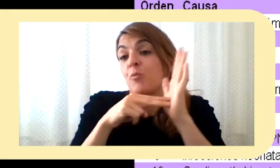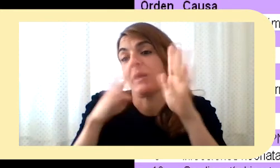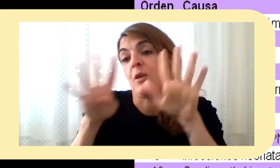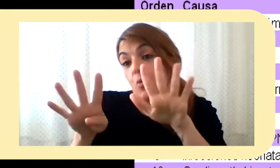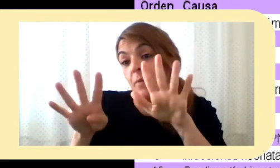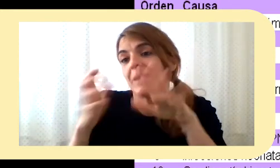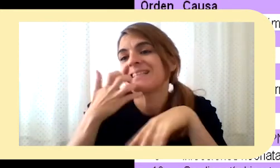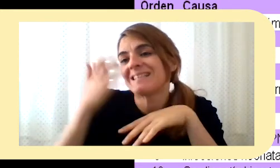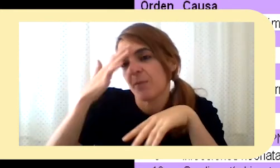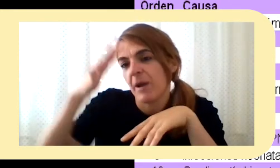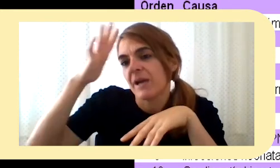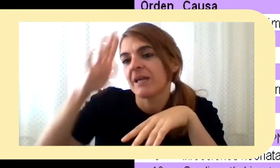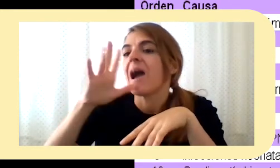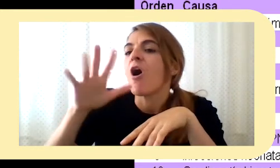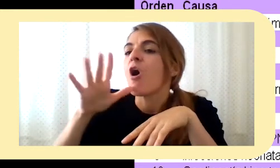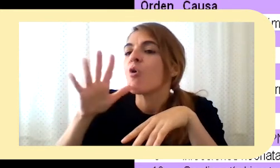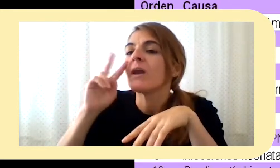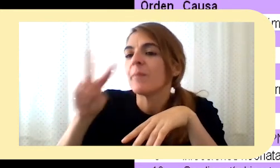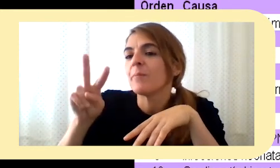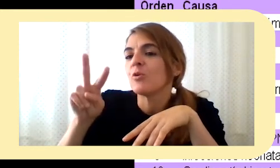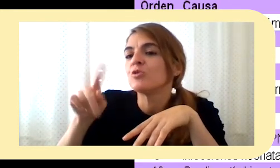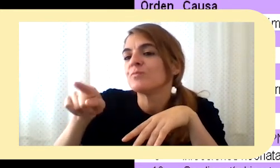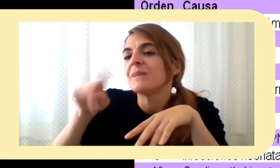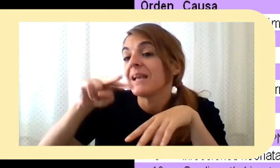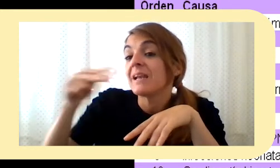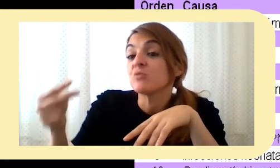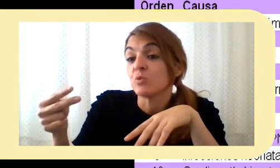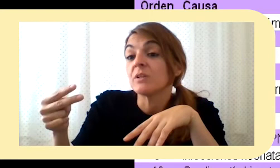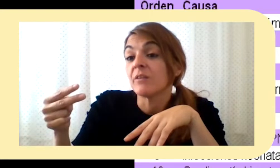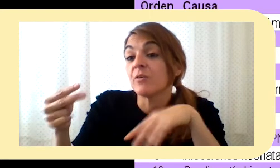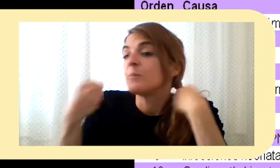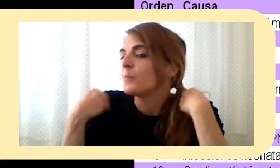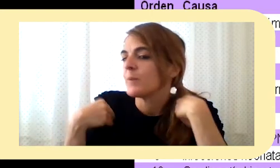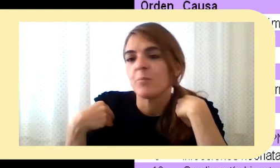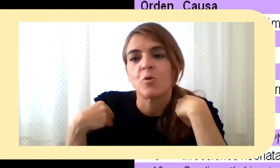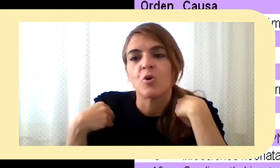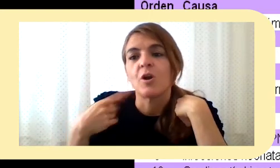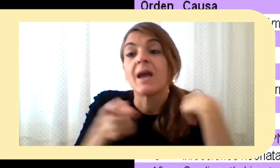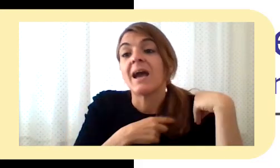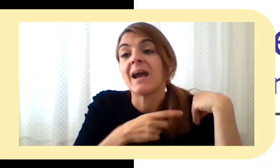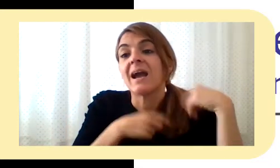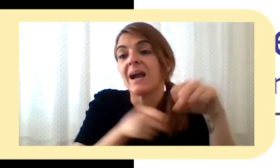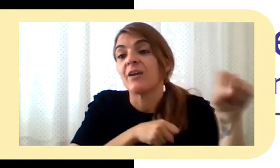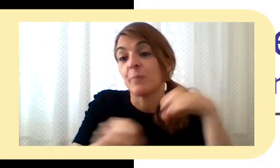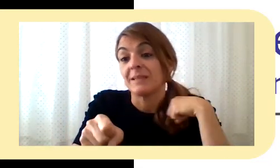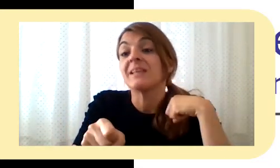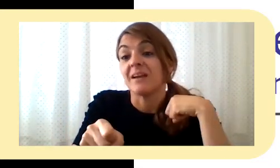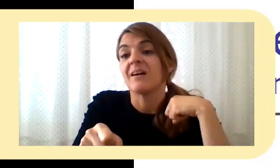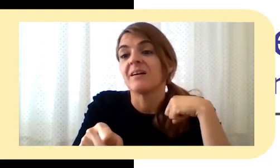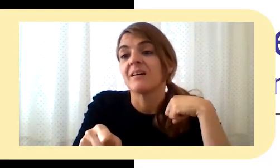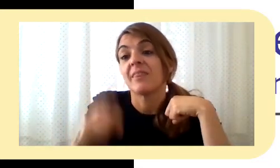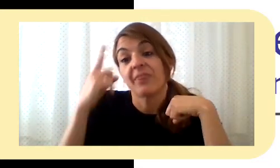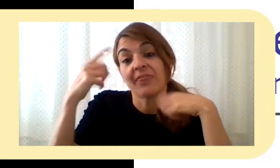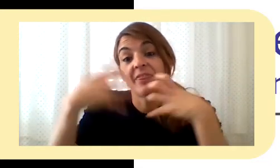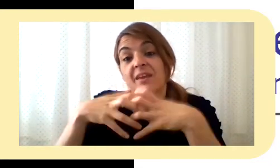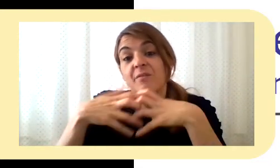pero no puestos tan claros, dicen lo mismo, que la cardiopatía y el accidente vascular cerebral es la primera causa de muerte. Pero